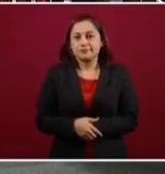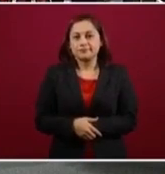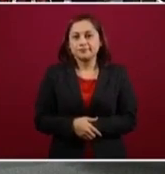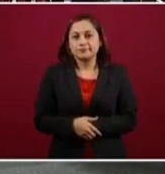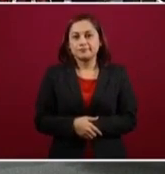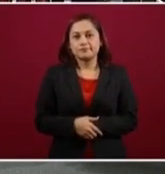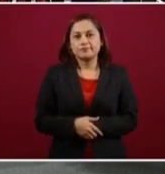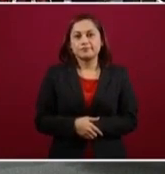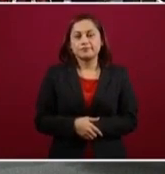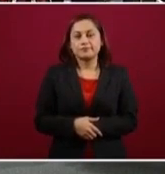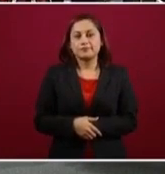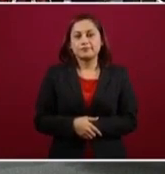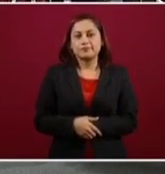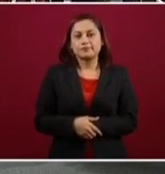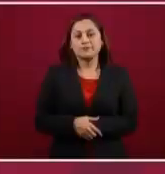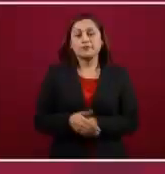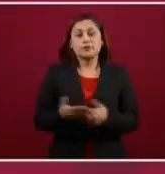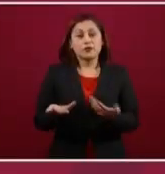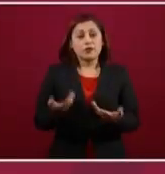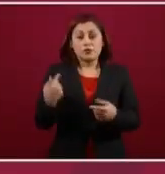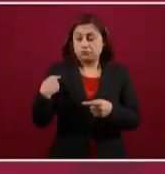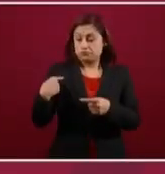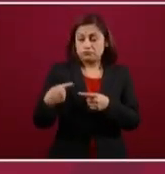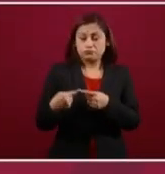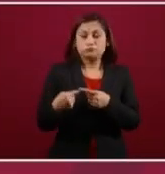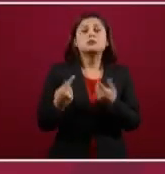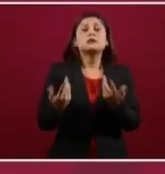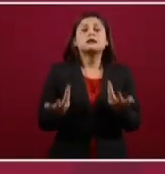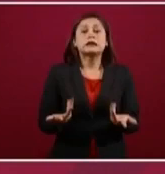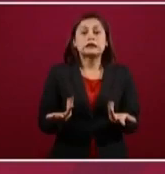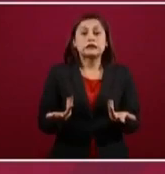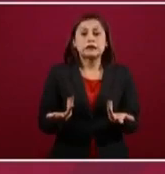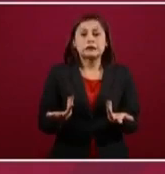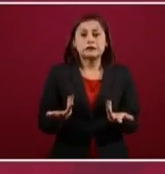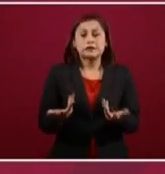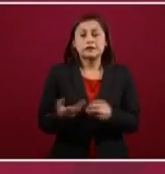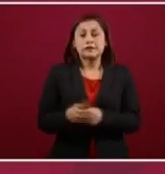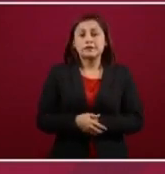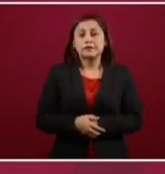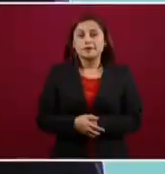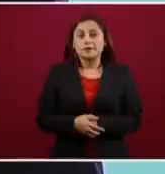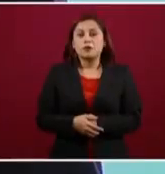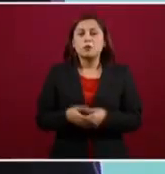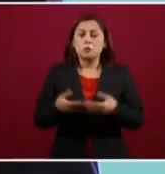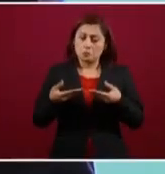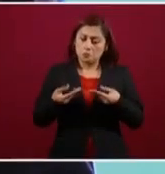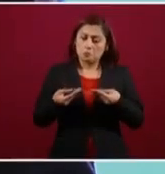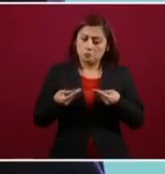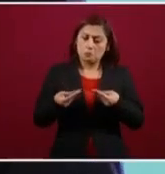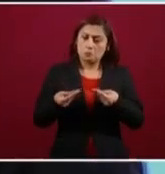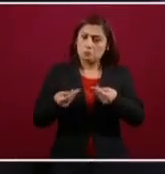¿Qué es lo que ha habido? Gasto, pero